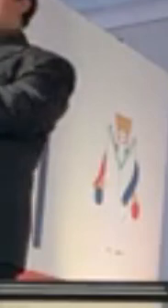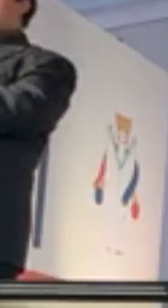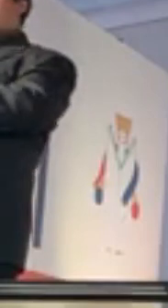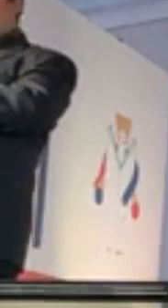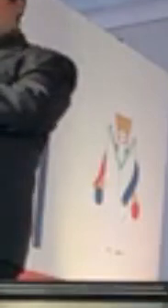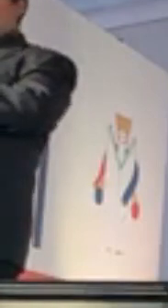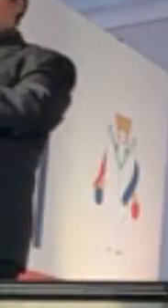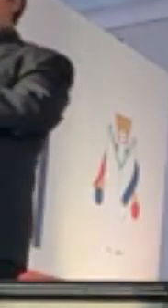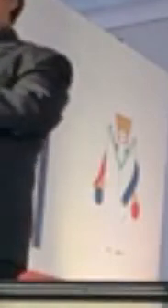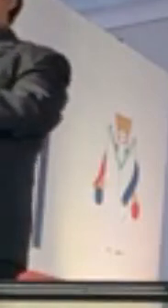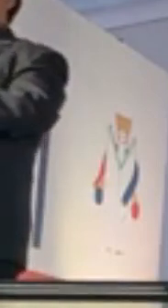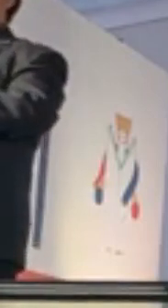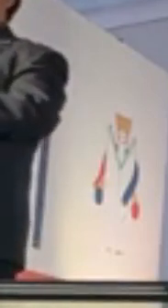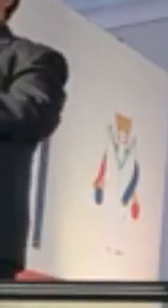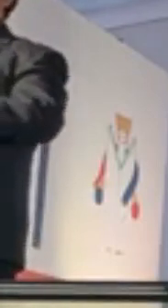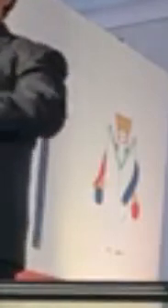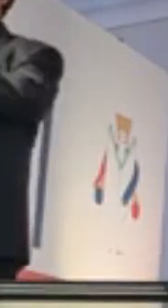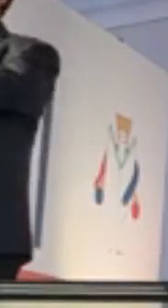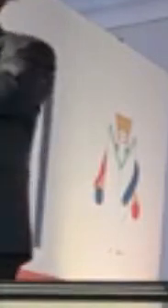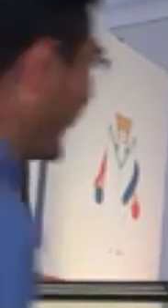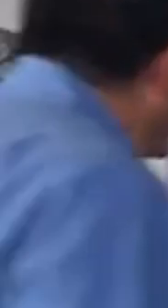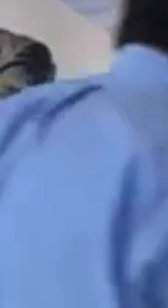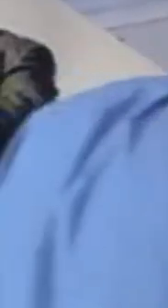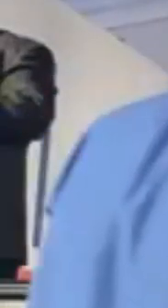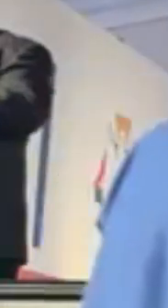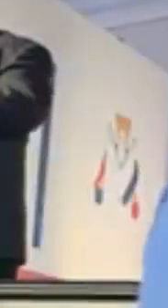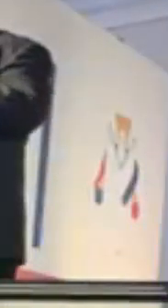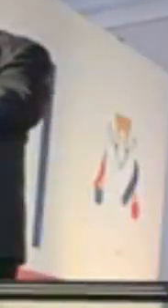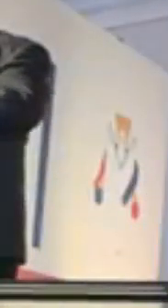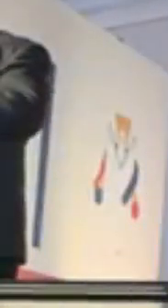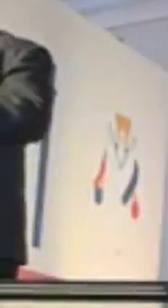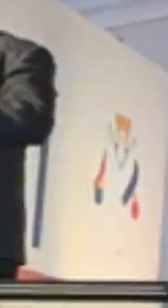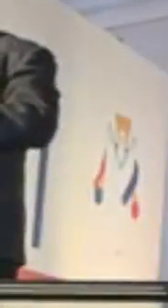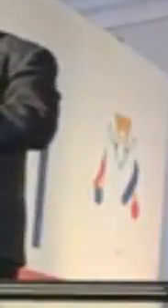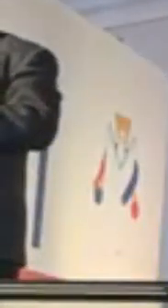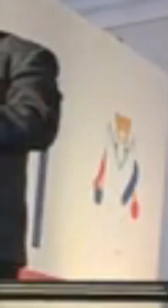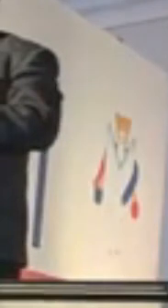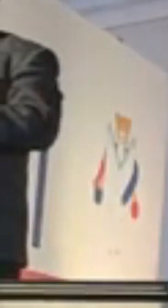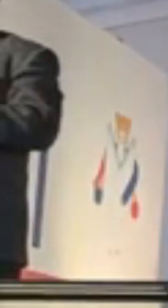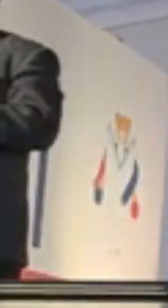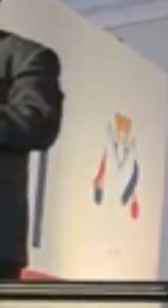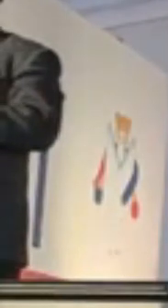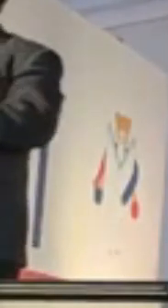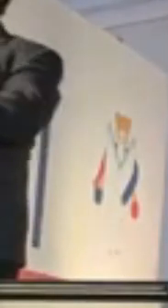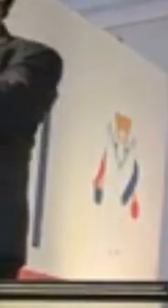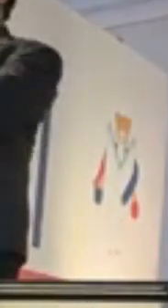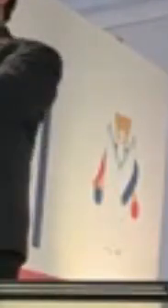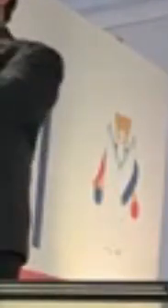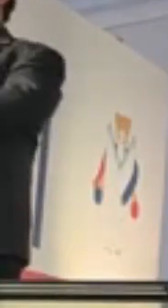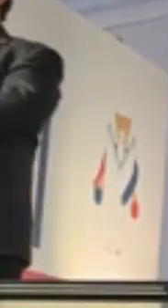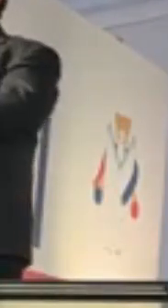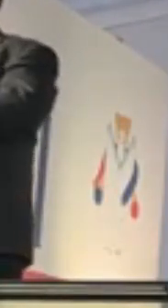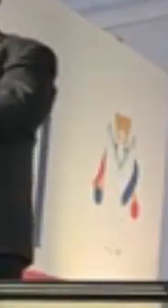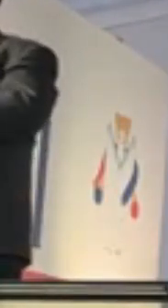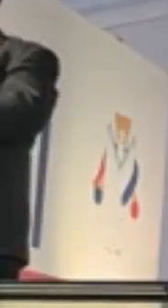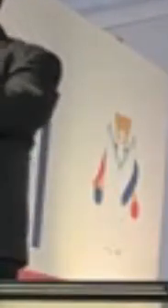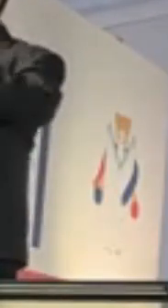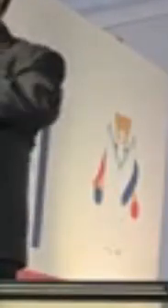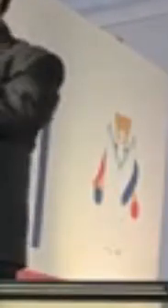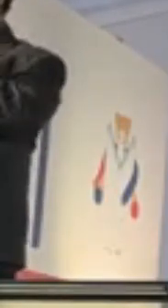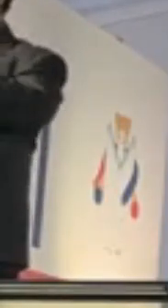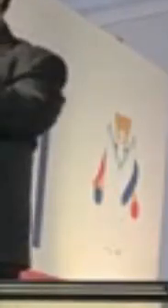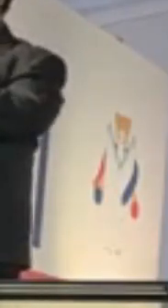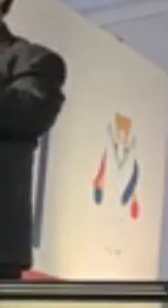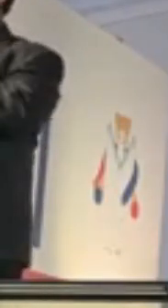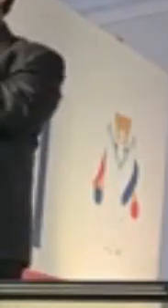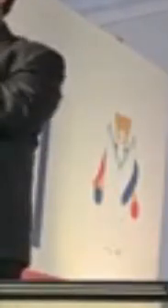a mi izquierda, voy a prestar el micrófono. Nada más les pedimos que no agarren monte, nosotros fuimos muy puntuales, entonces que sea